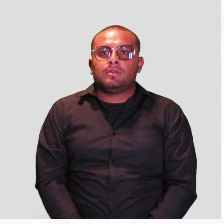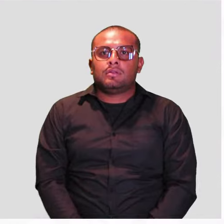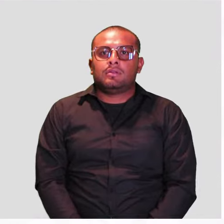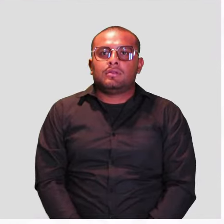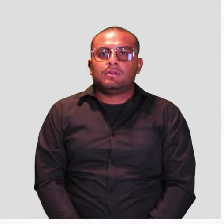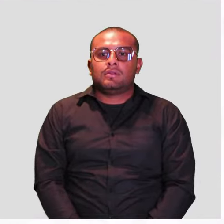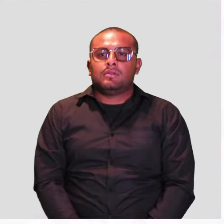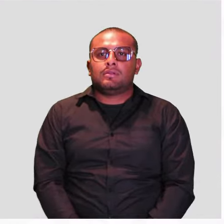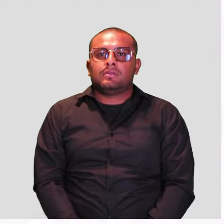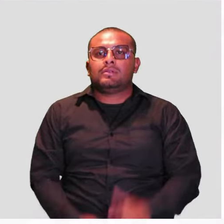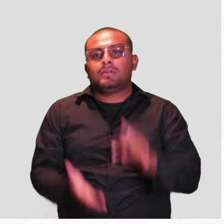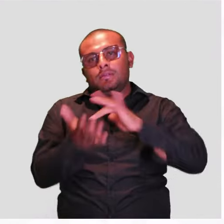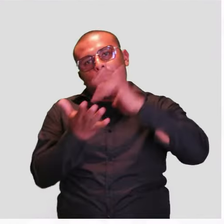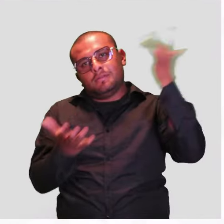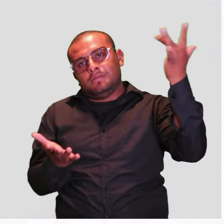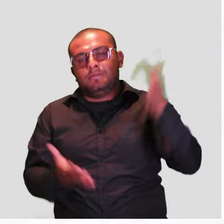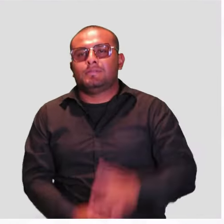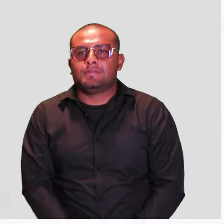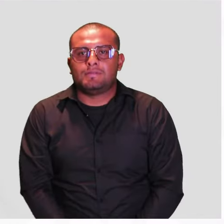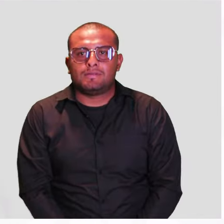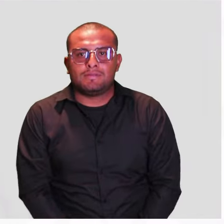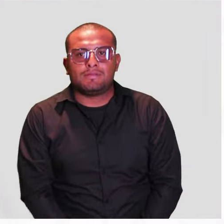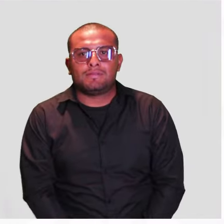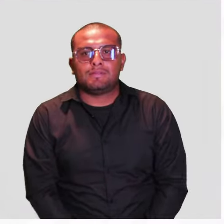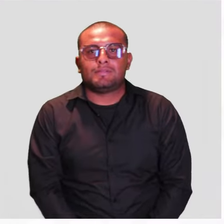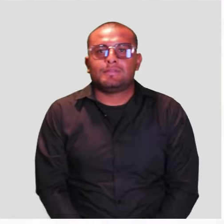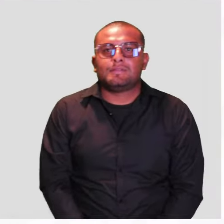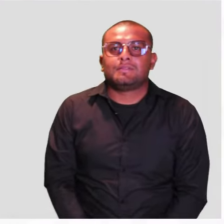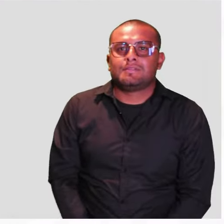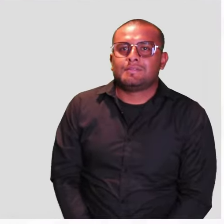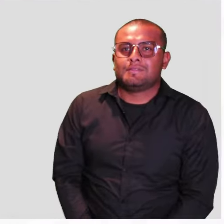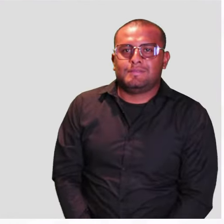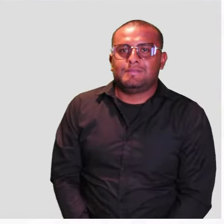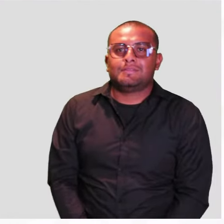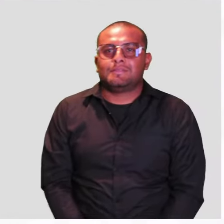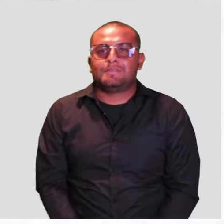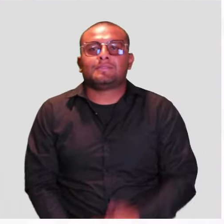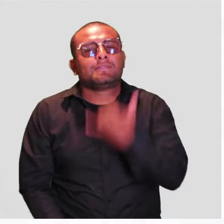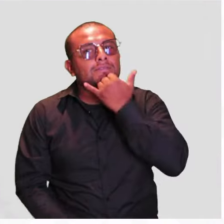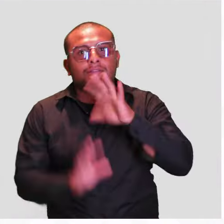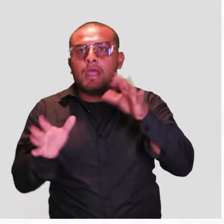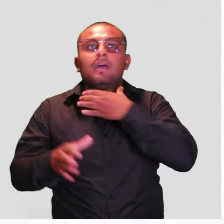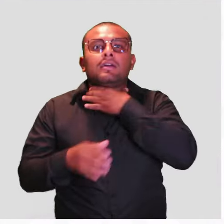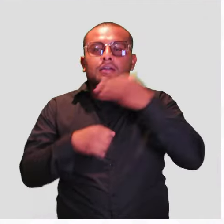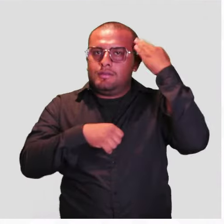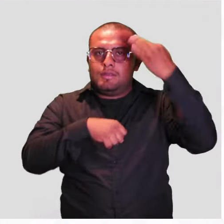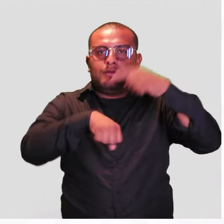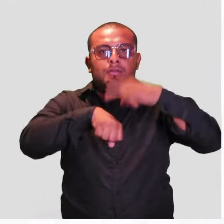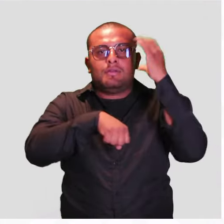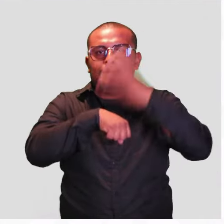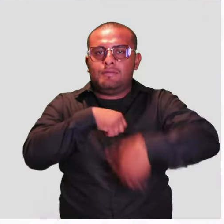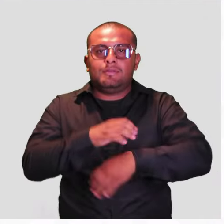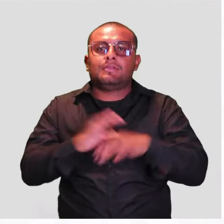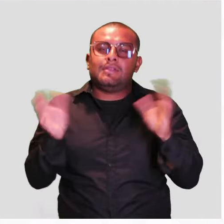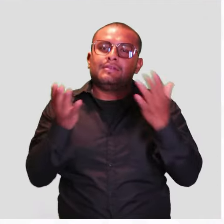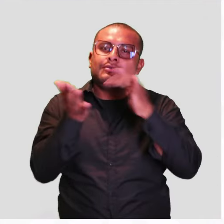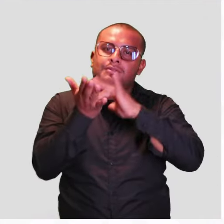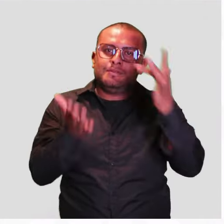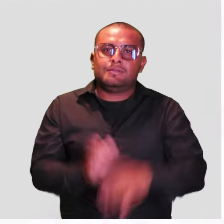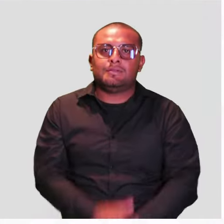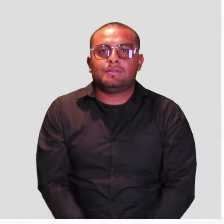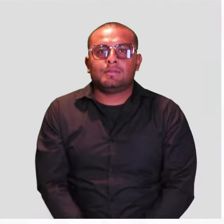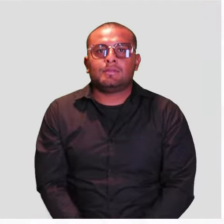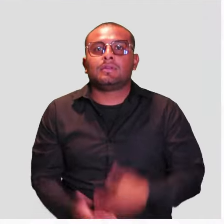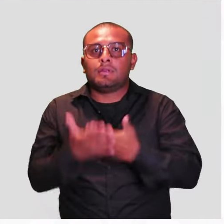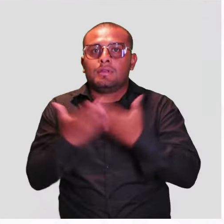Gracias, candidato Juan Rock. Ha agotado ya su tiempo disponible para esta intervención. Y